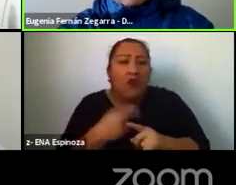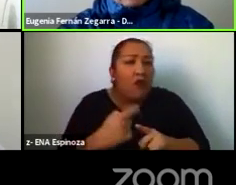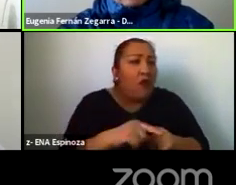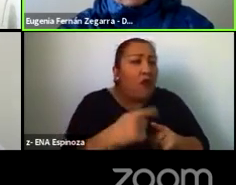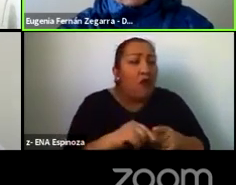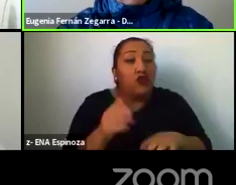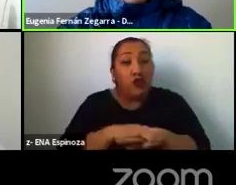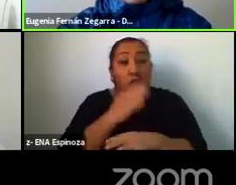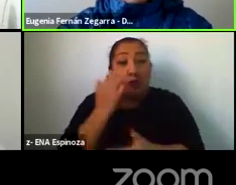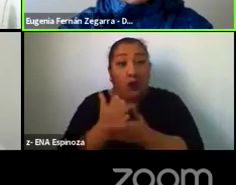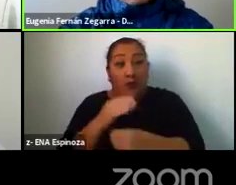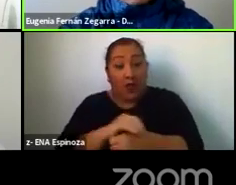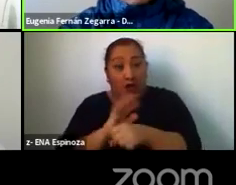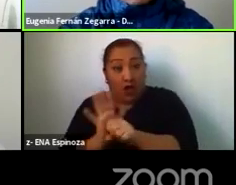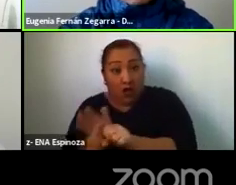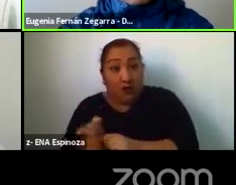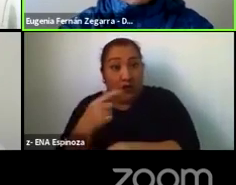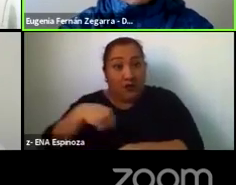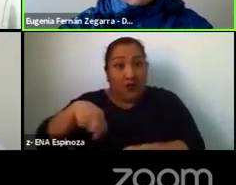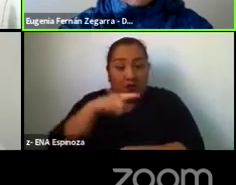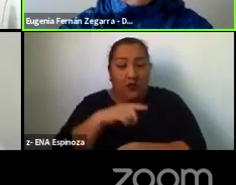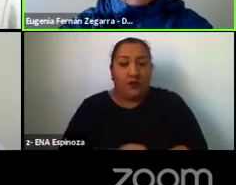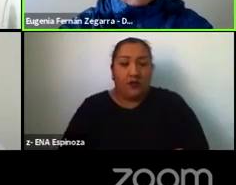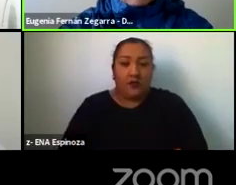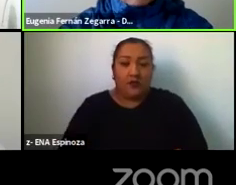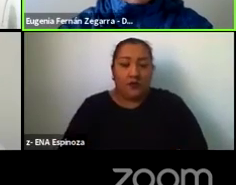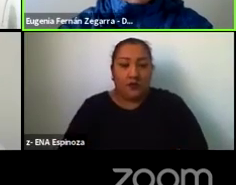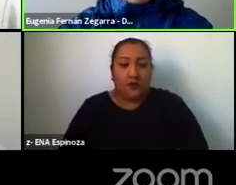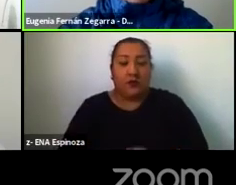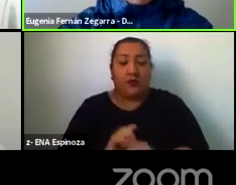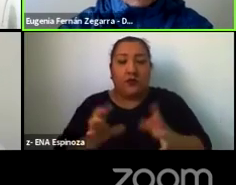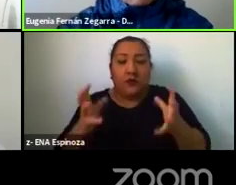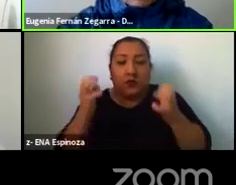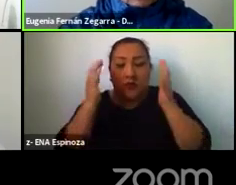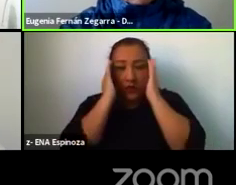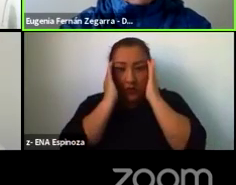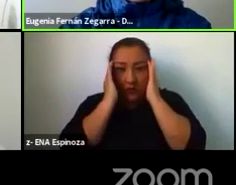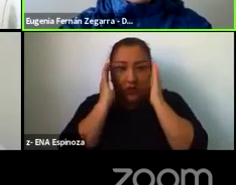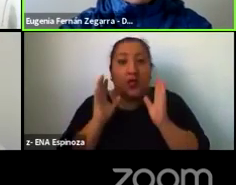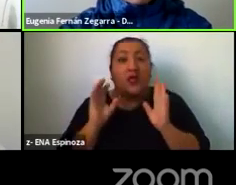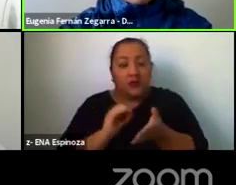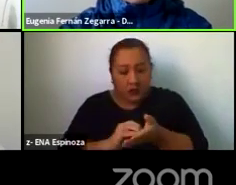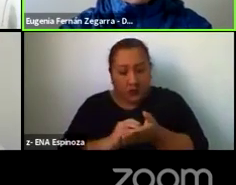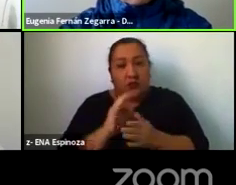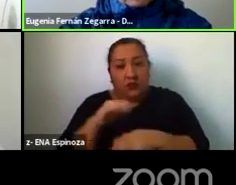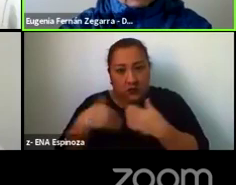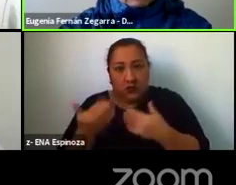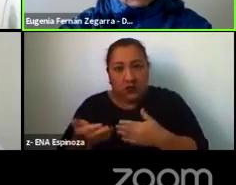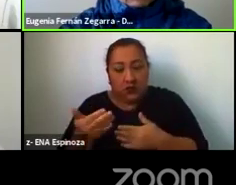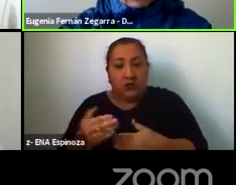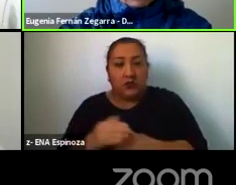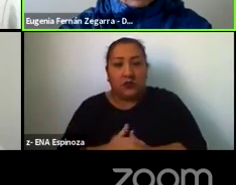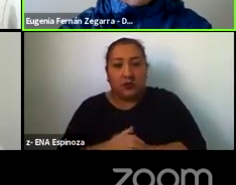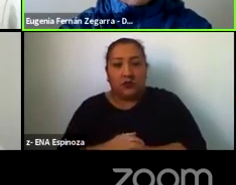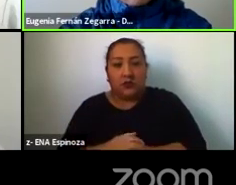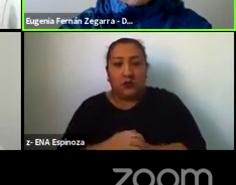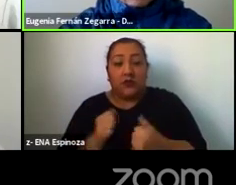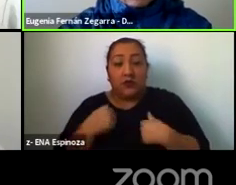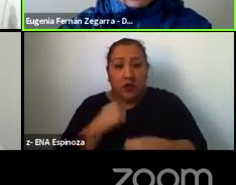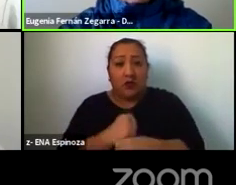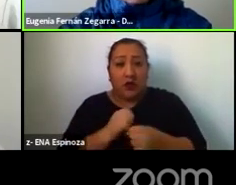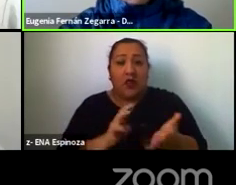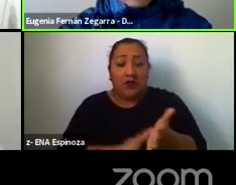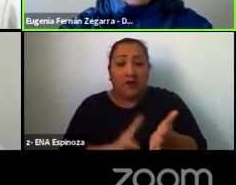de cuarentena. Lo que a nosotros nos gustaría saber, y lo vamos a seguir abordando desde la Defensoría del